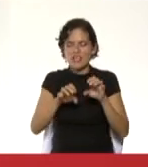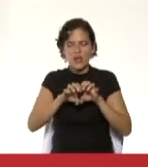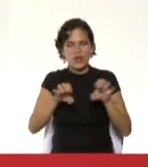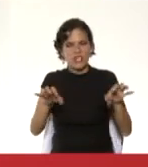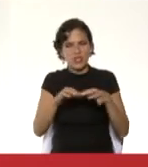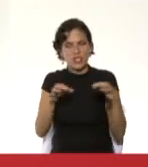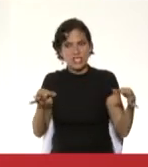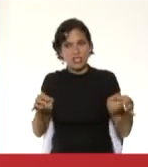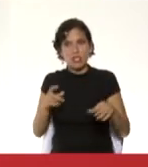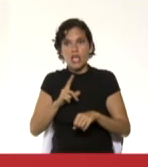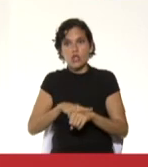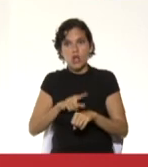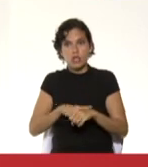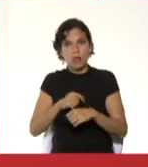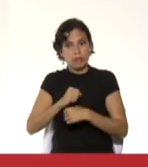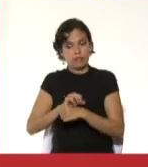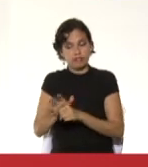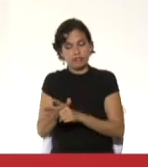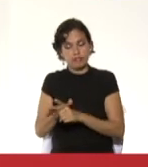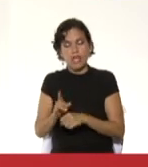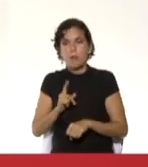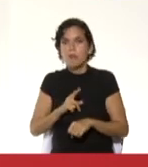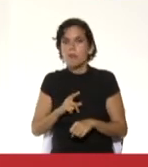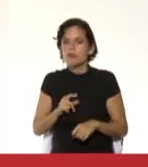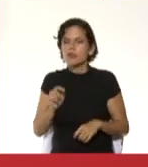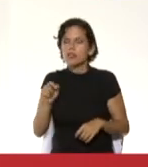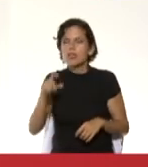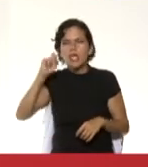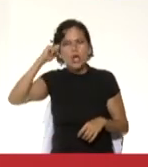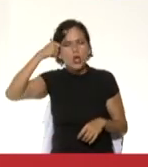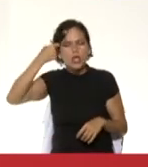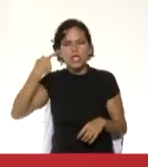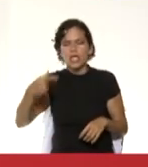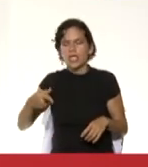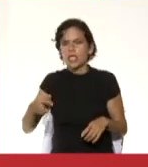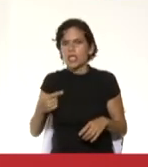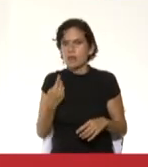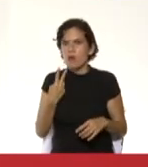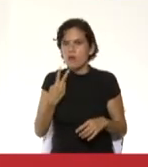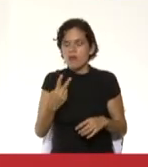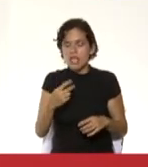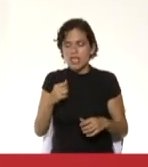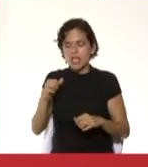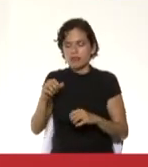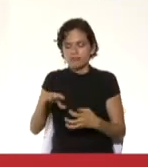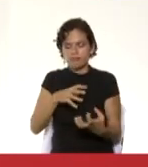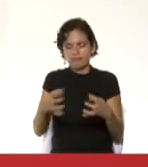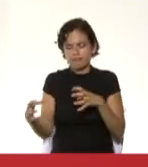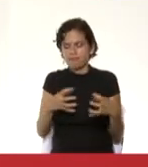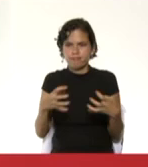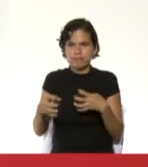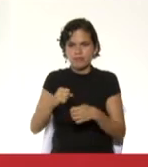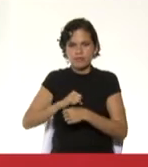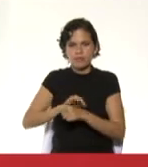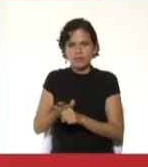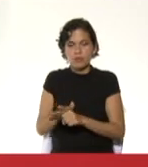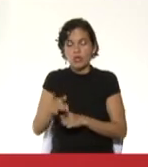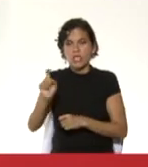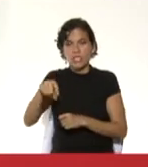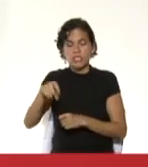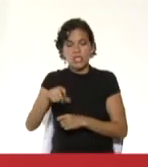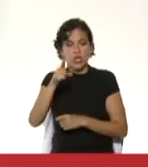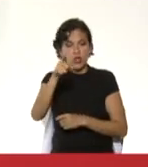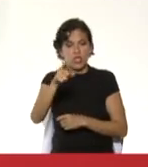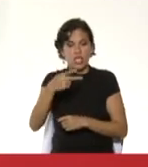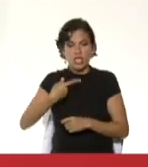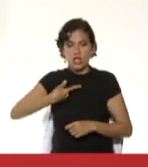estos tiempos de pandemia. Es momento de recordarles nuevamente que estamos frente a la batalla de la COVID-19 y por ello es necesario que ustedes